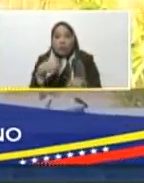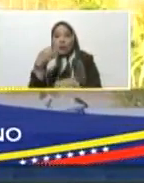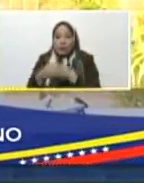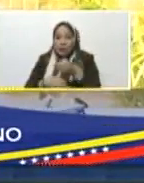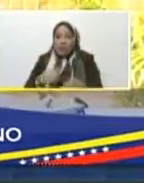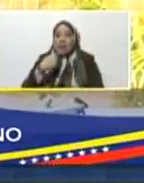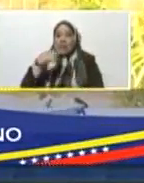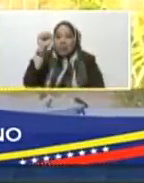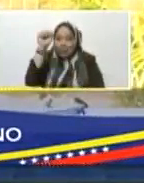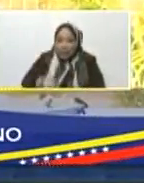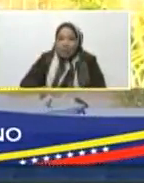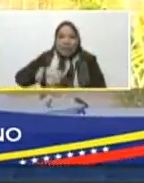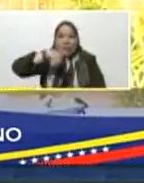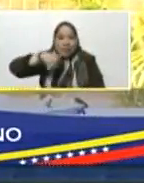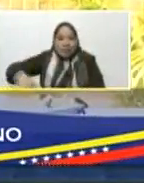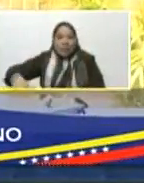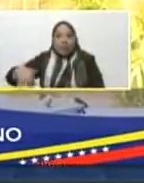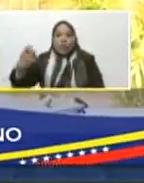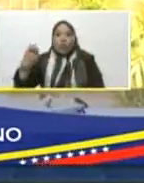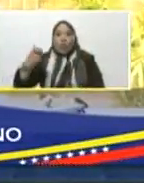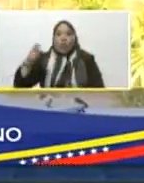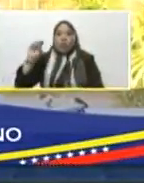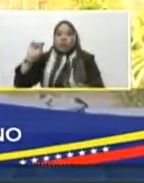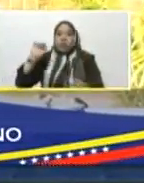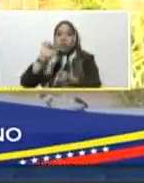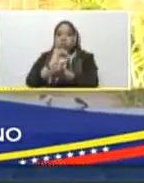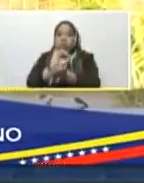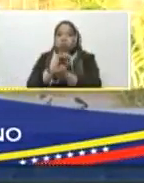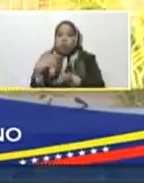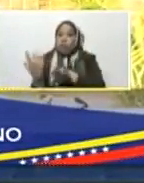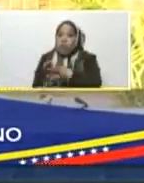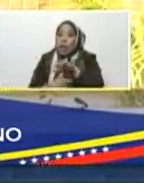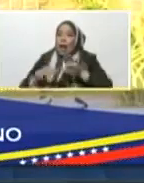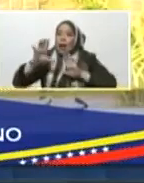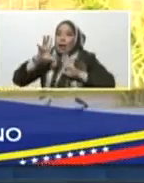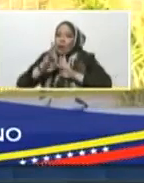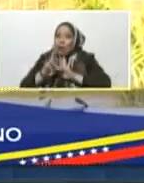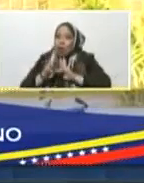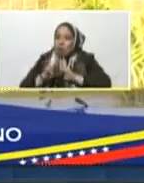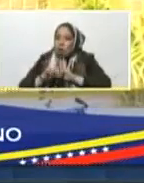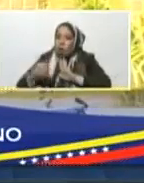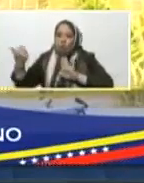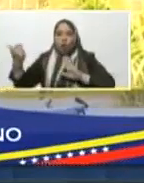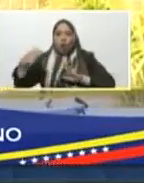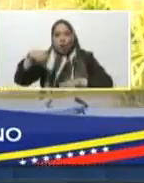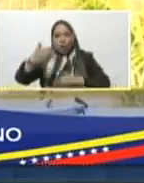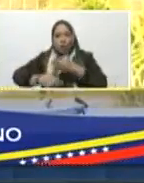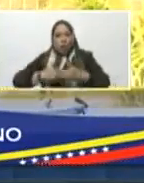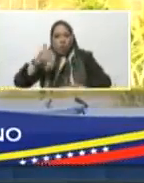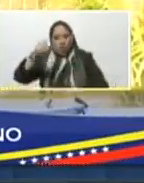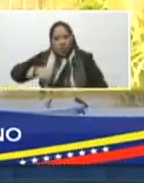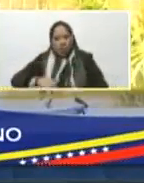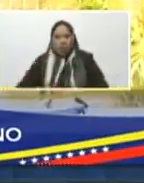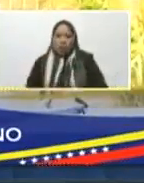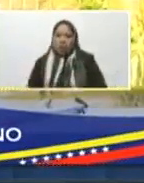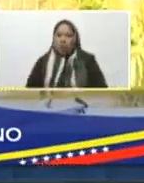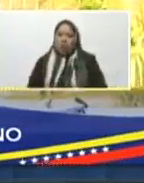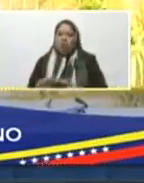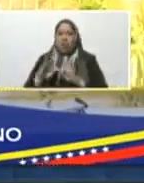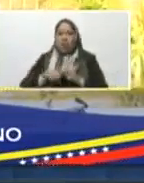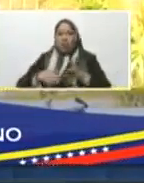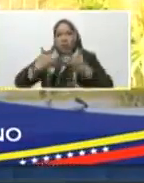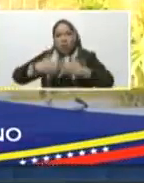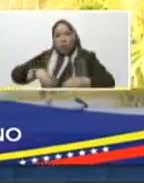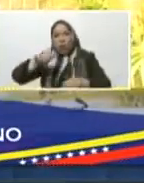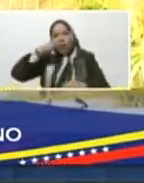la denuncia. Se estaba cometiendo el acto de corrupción más grande que se pueda cometer, que era quitarle las